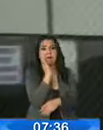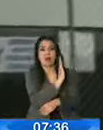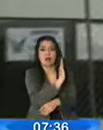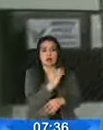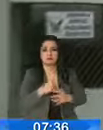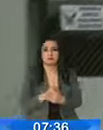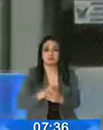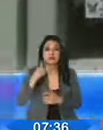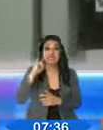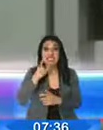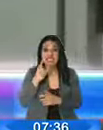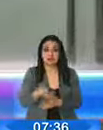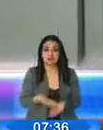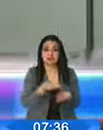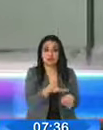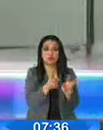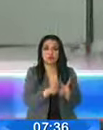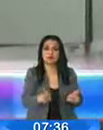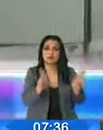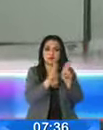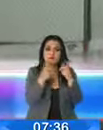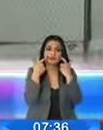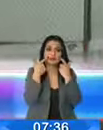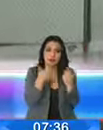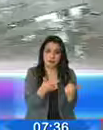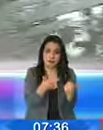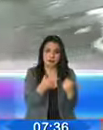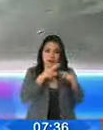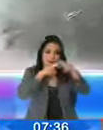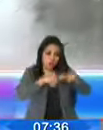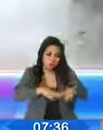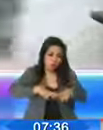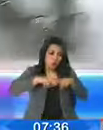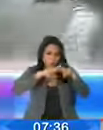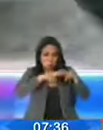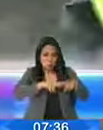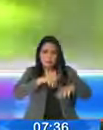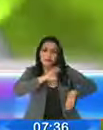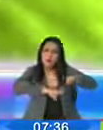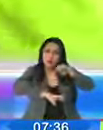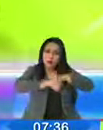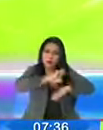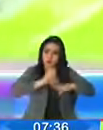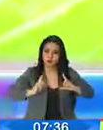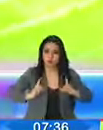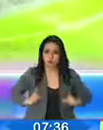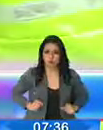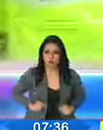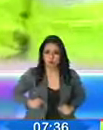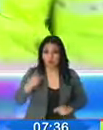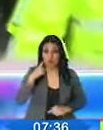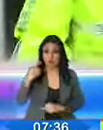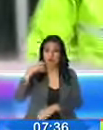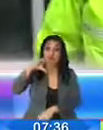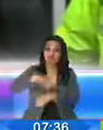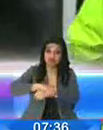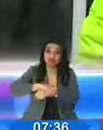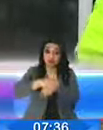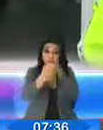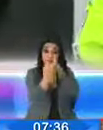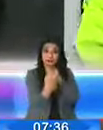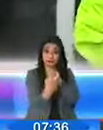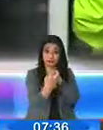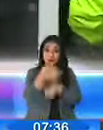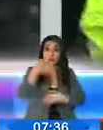fue trasladada hasta la unidad de flagrancia para que se le realice una valoración médica. El sujeto fue detenido y tras la audiencia el juez